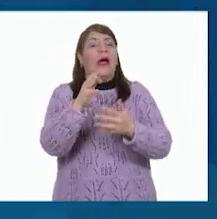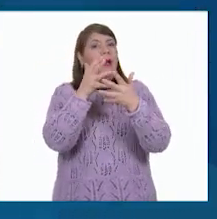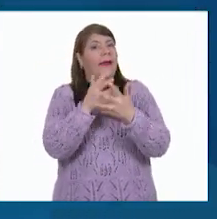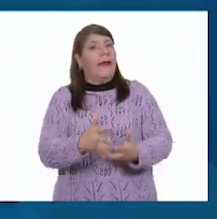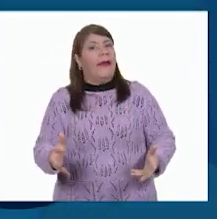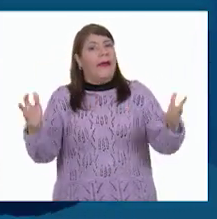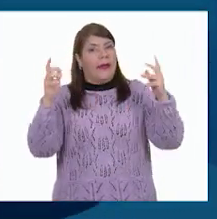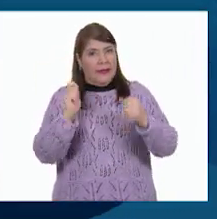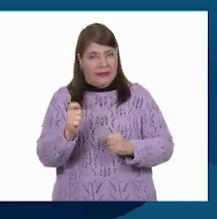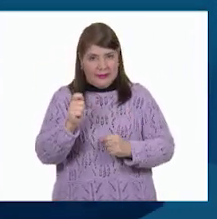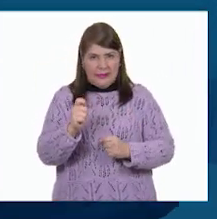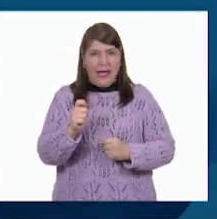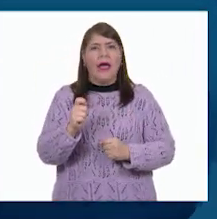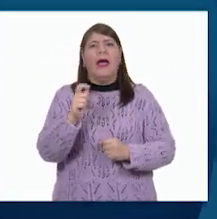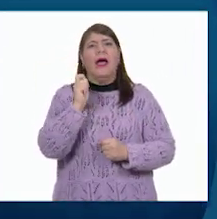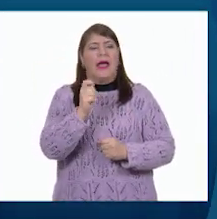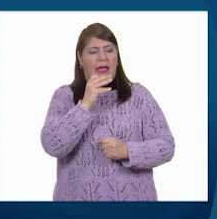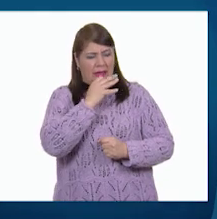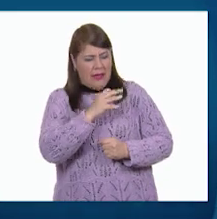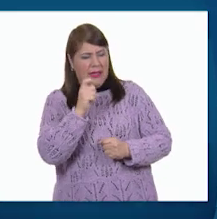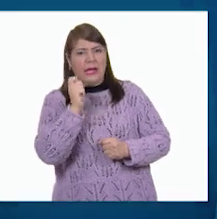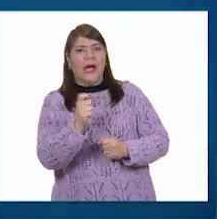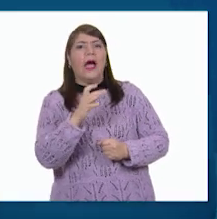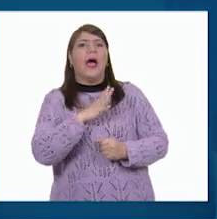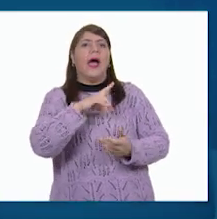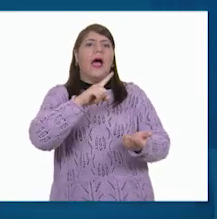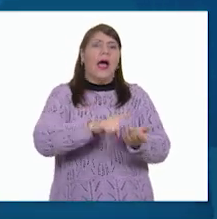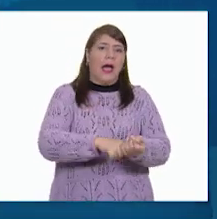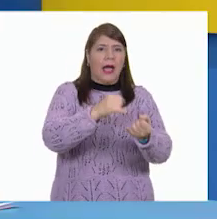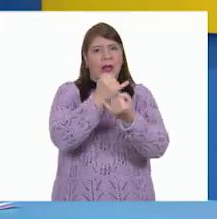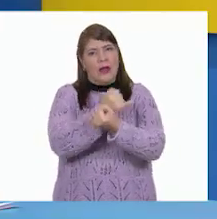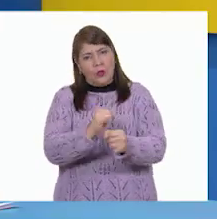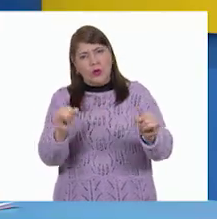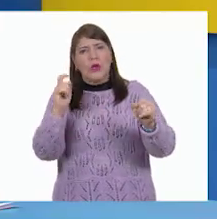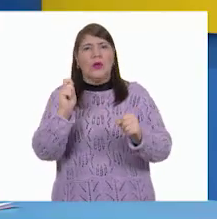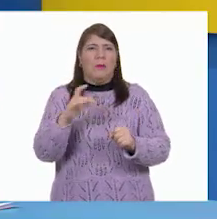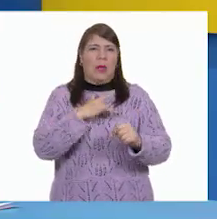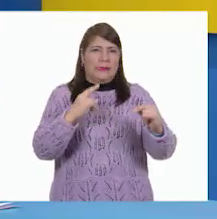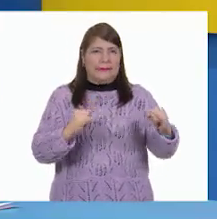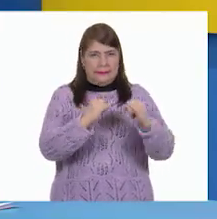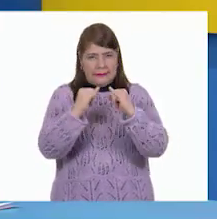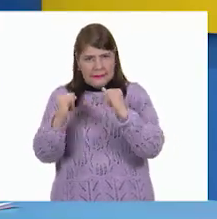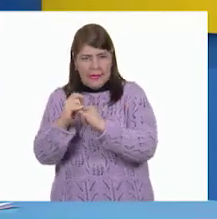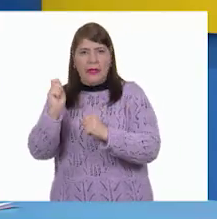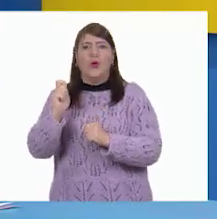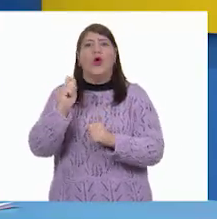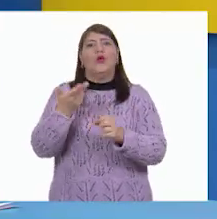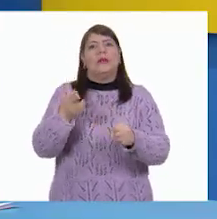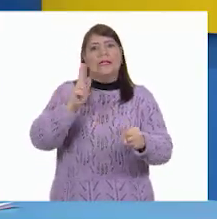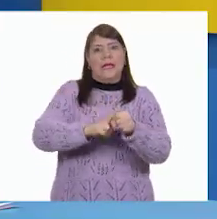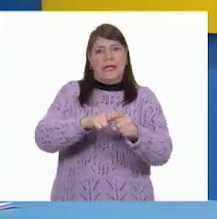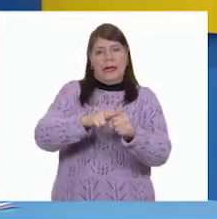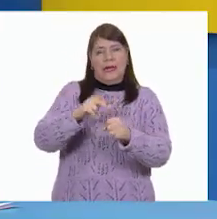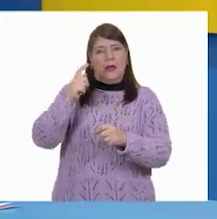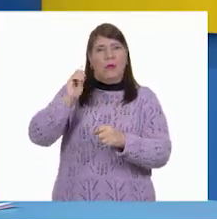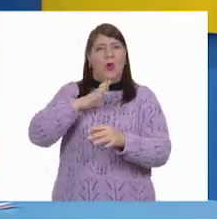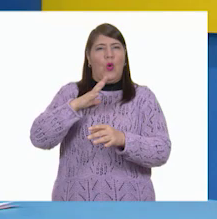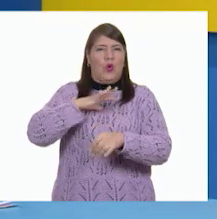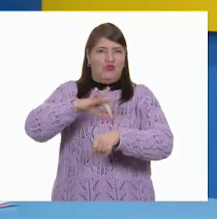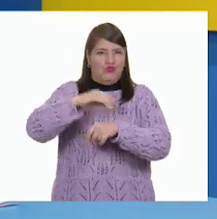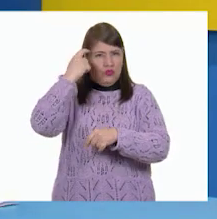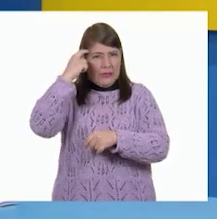grande. Las celebraciones incluyeron la inauguración de instituciones como el Hospital Psiquiátrico La Castañeda,